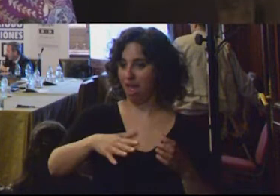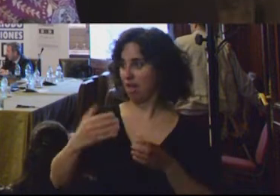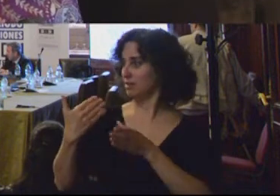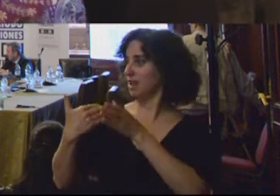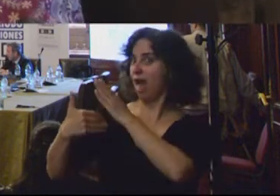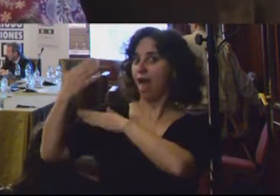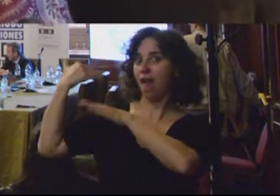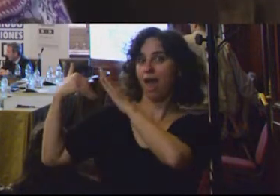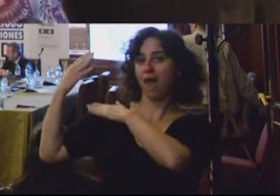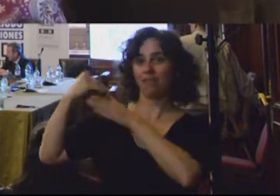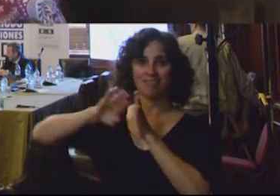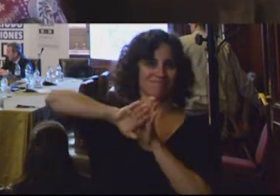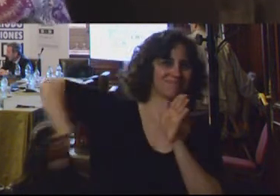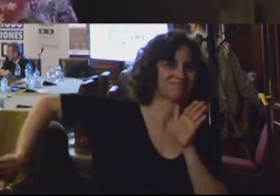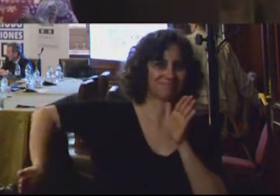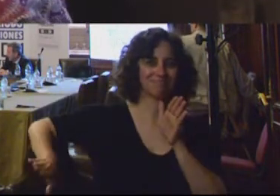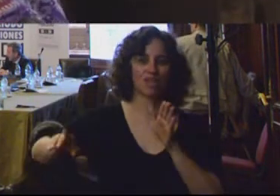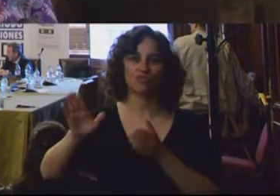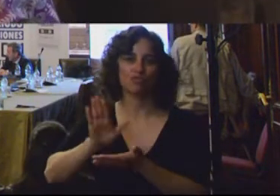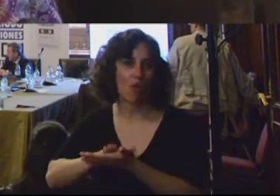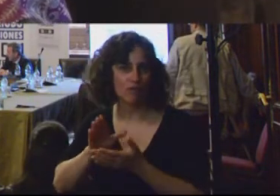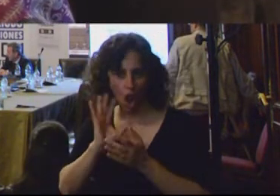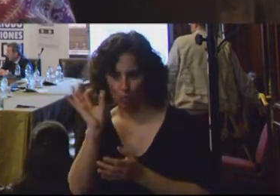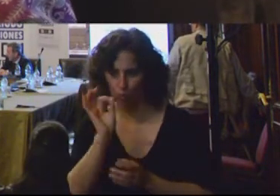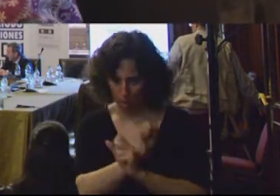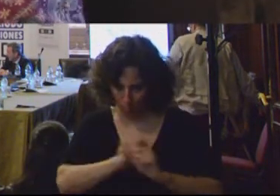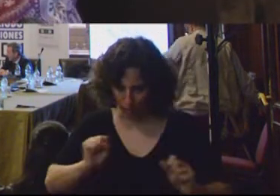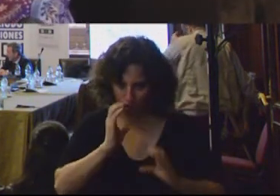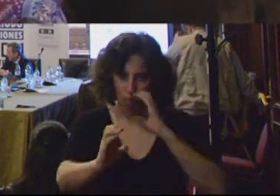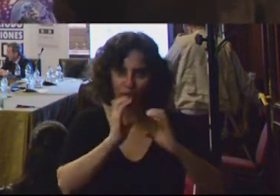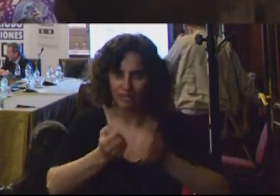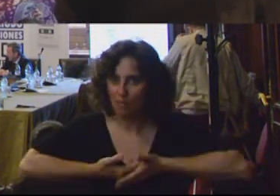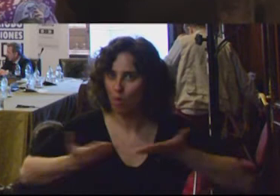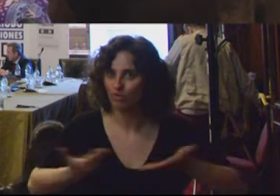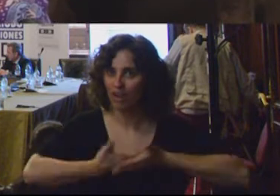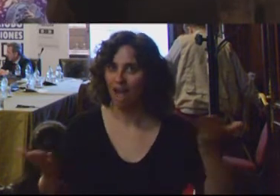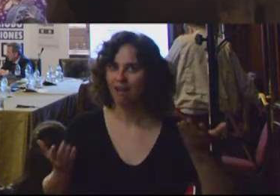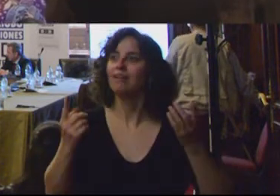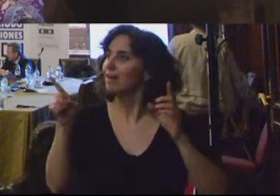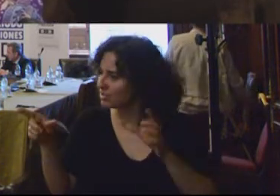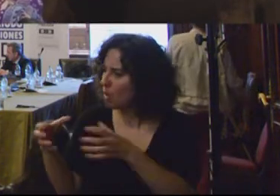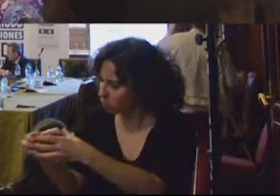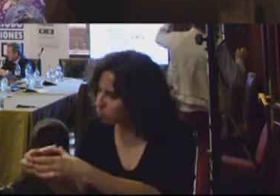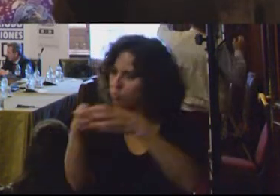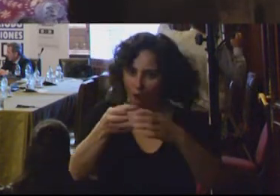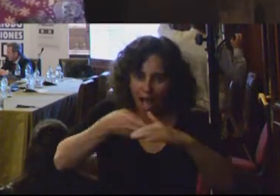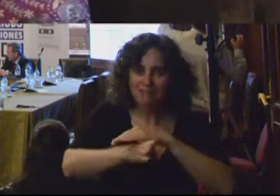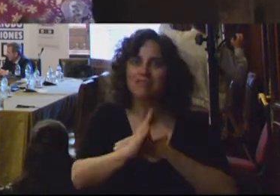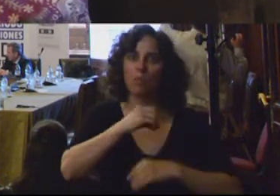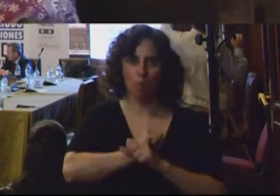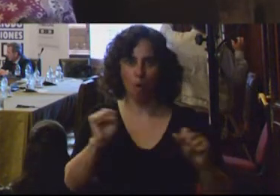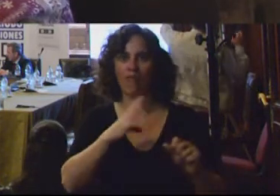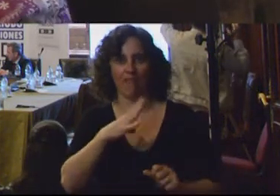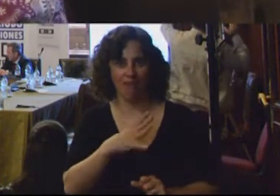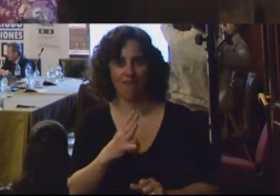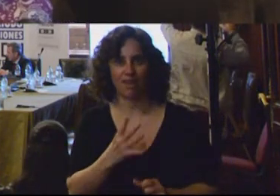tradicionalmente excluidos de esta posibilidad de comunicación tengan también acceso. Entonces, ¿cuál